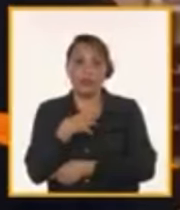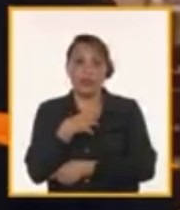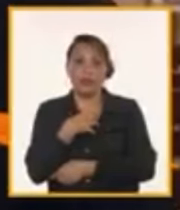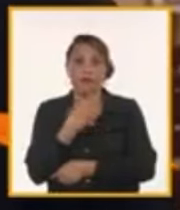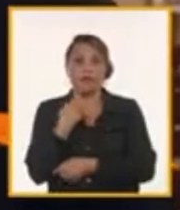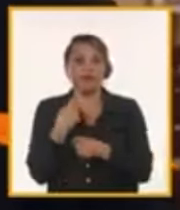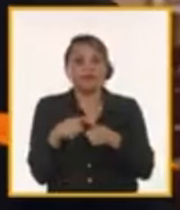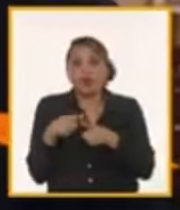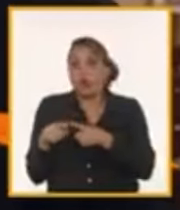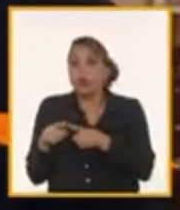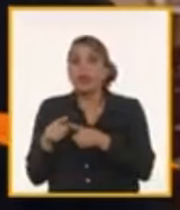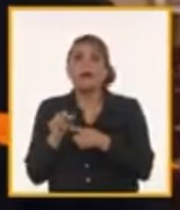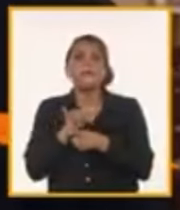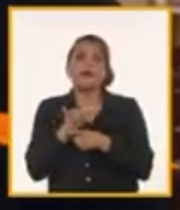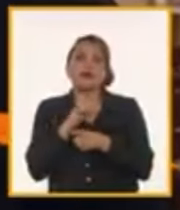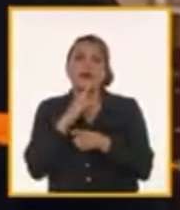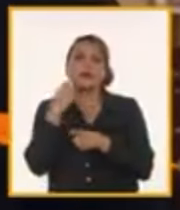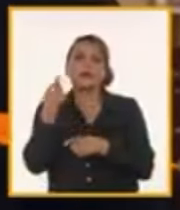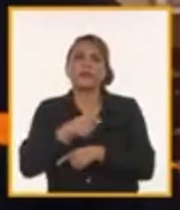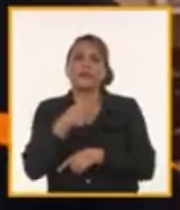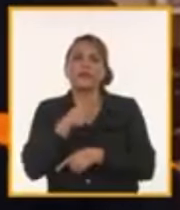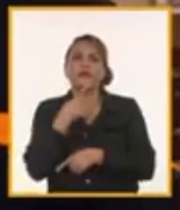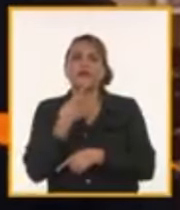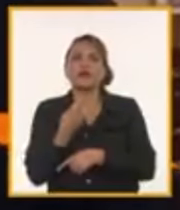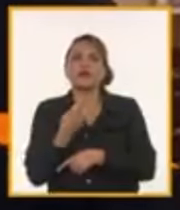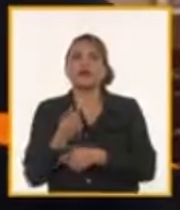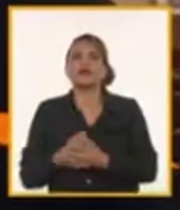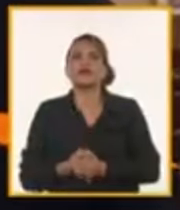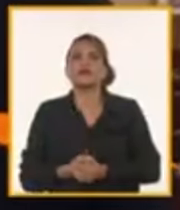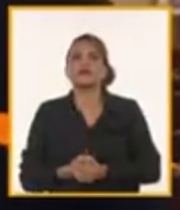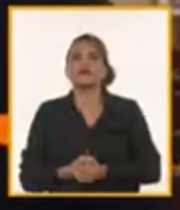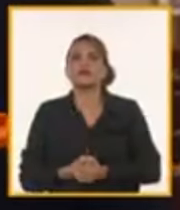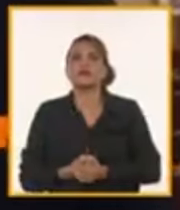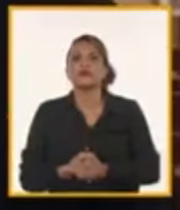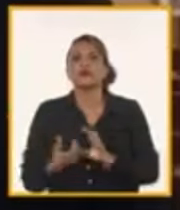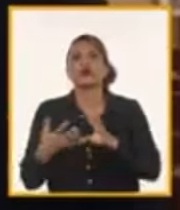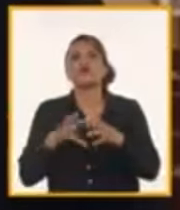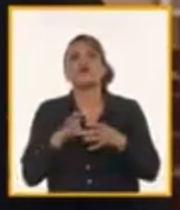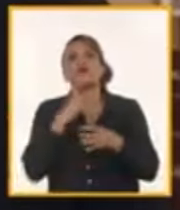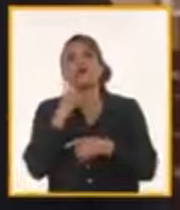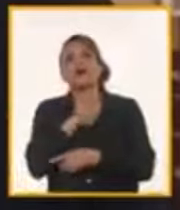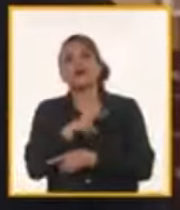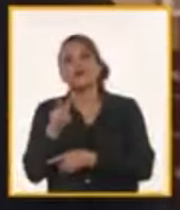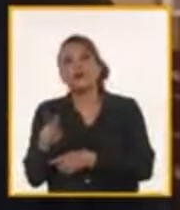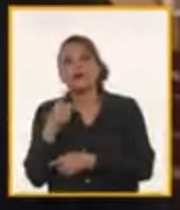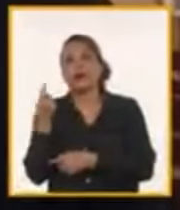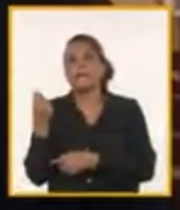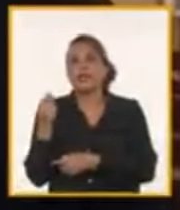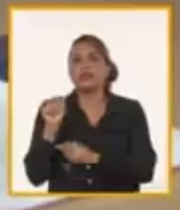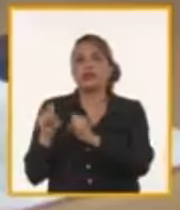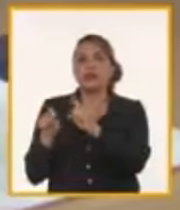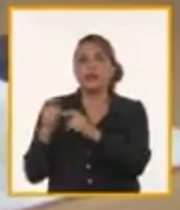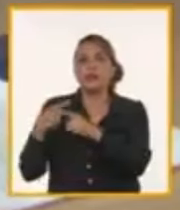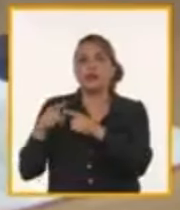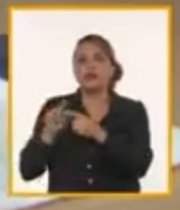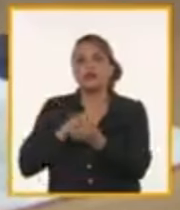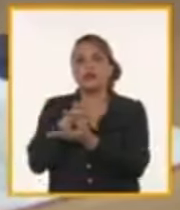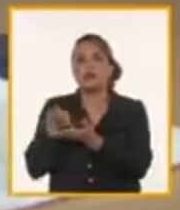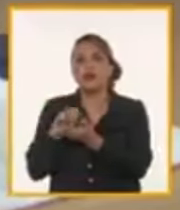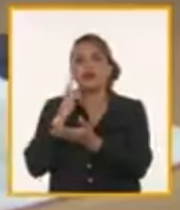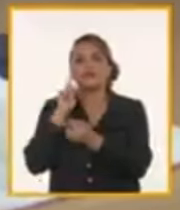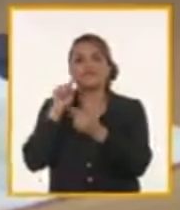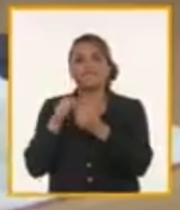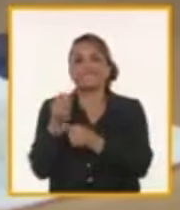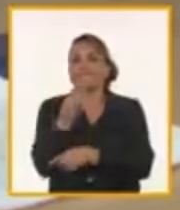pero pero también tenemos que acceder a otra otr forma de gestión a otros precios para poder garantizar la alimentación de